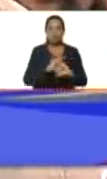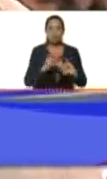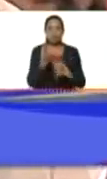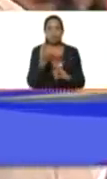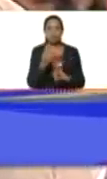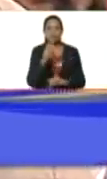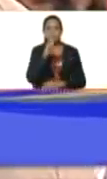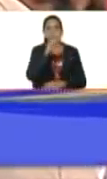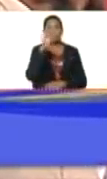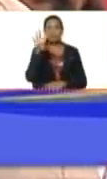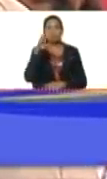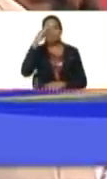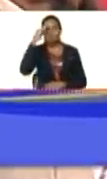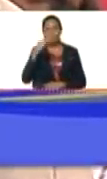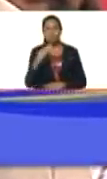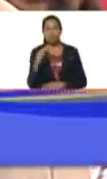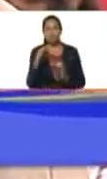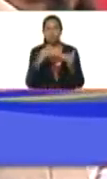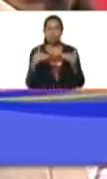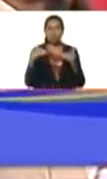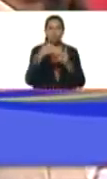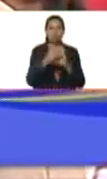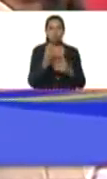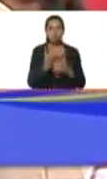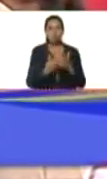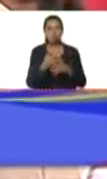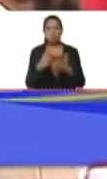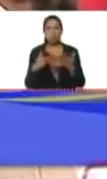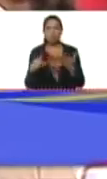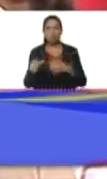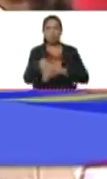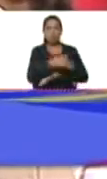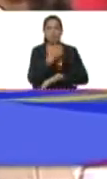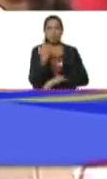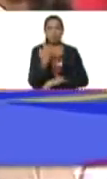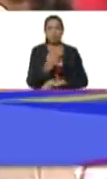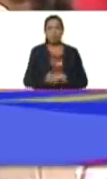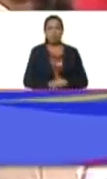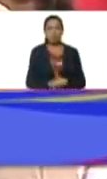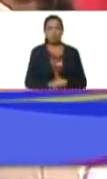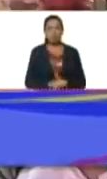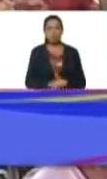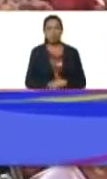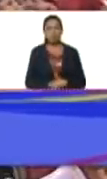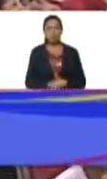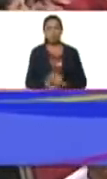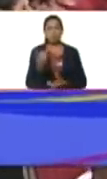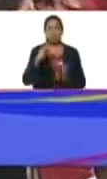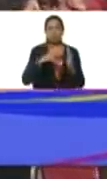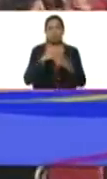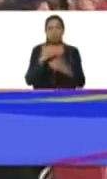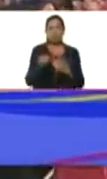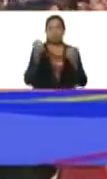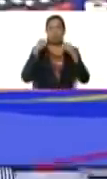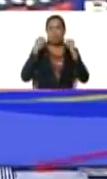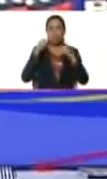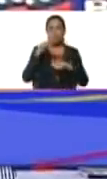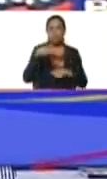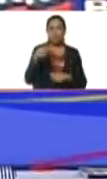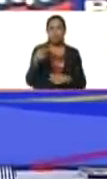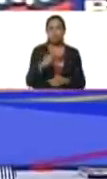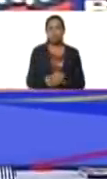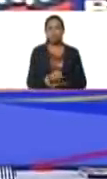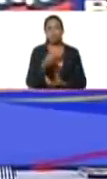faltarían 25 milicianos para cubrir el resto de las calles que me faltan. Correcto. ¿Y tienen su plan de entrenamiento?